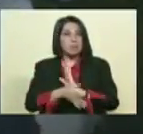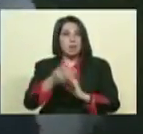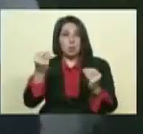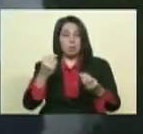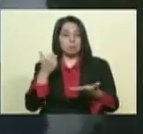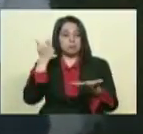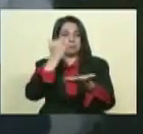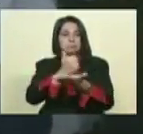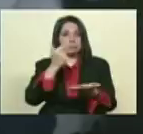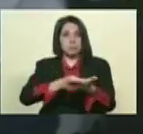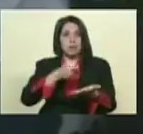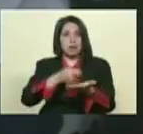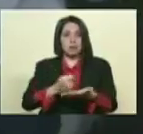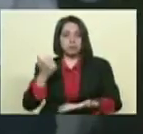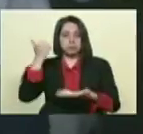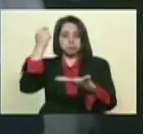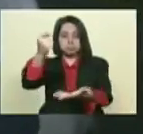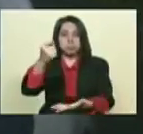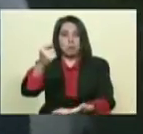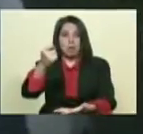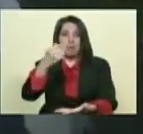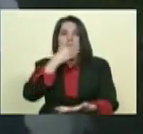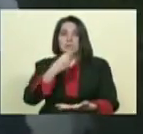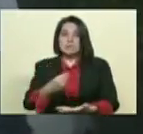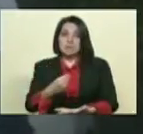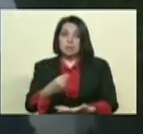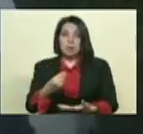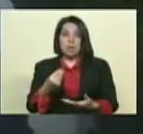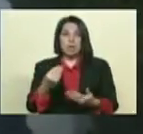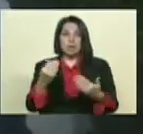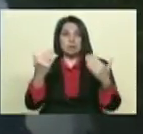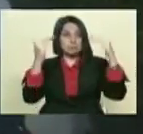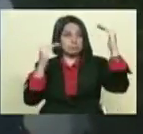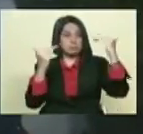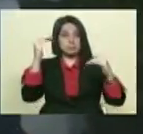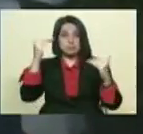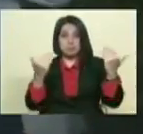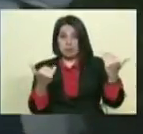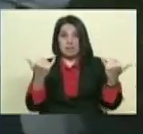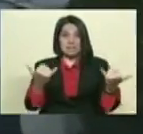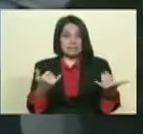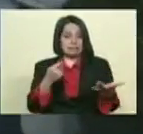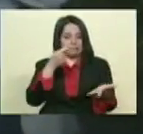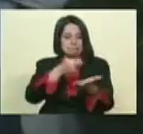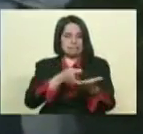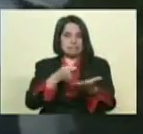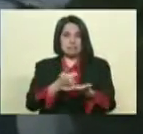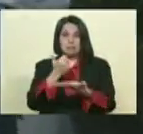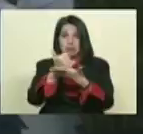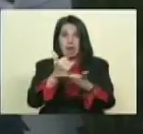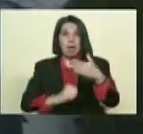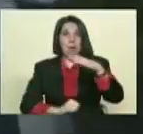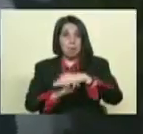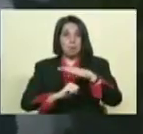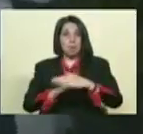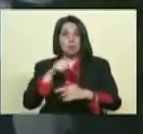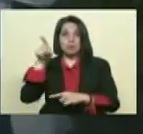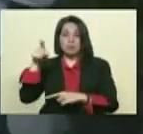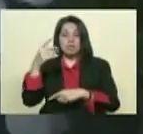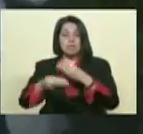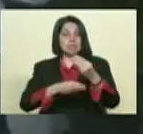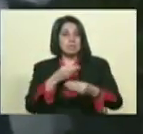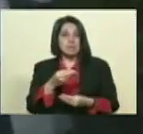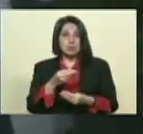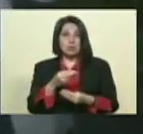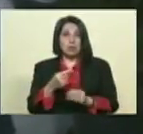la homologación que usted ha aprobado. Esos tipos de medidas que ya estamos aplicando gracias al apoyo que usted está dando empieza a